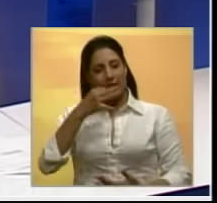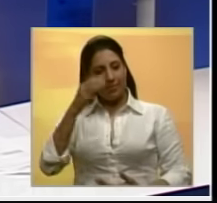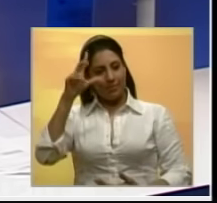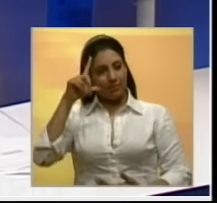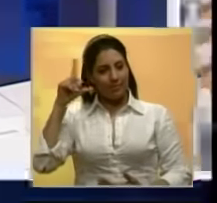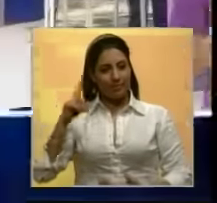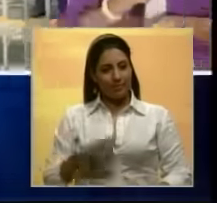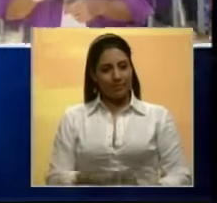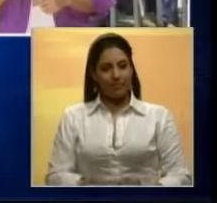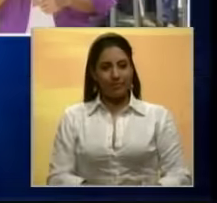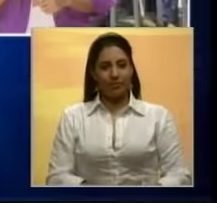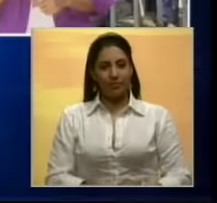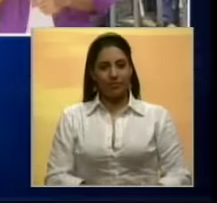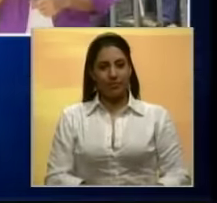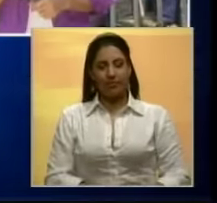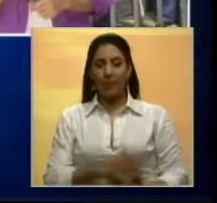tardes.